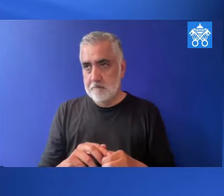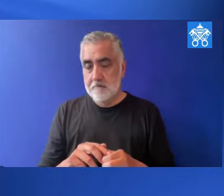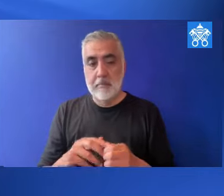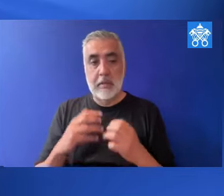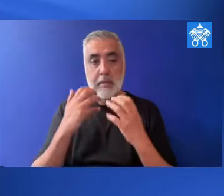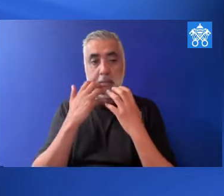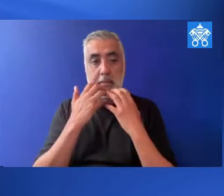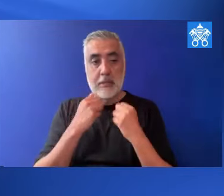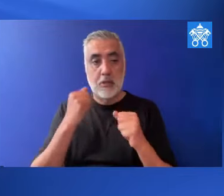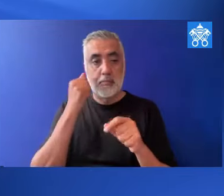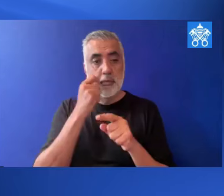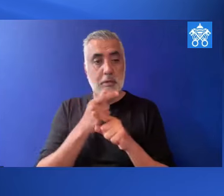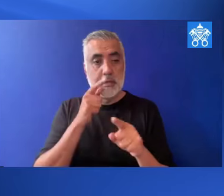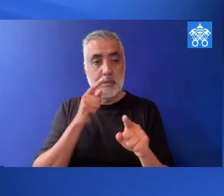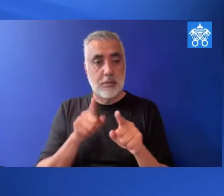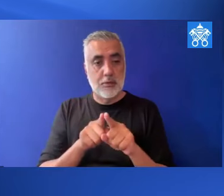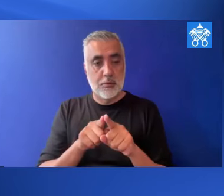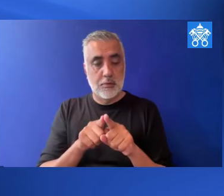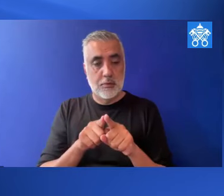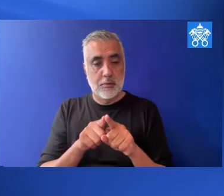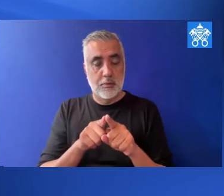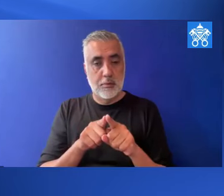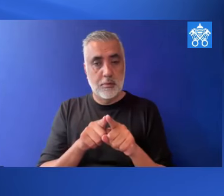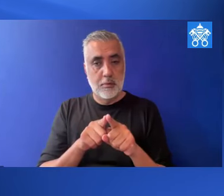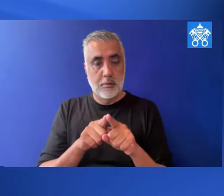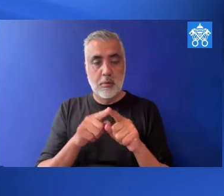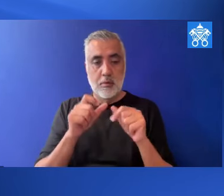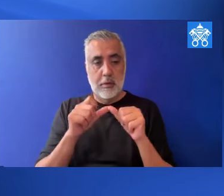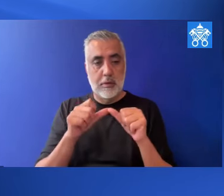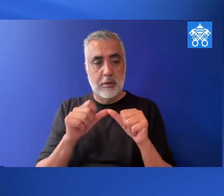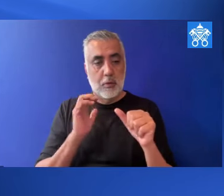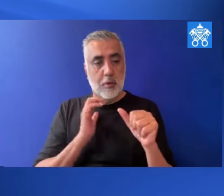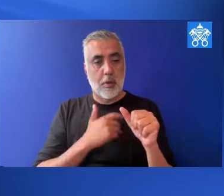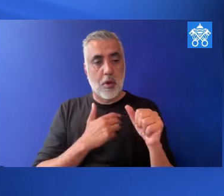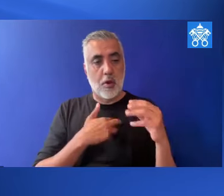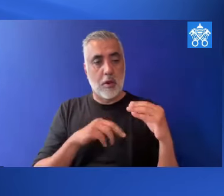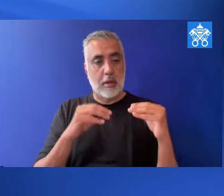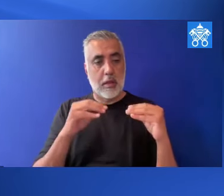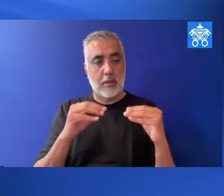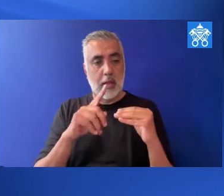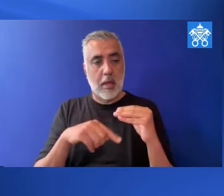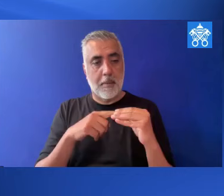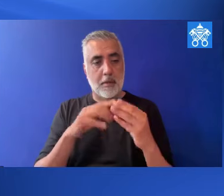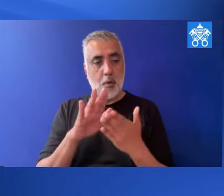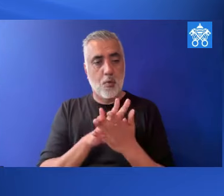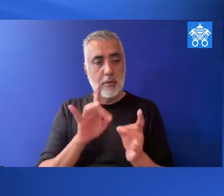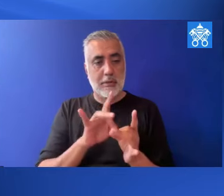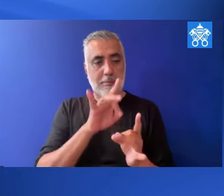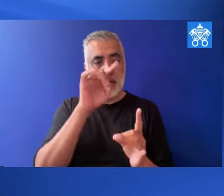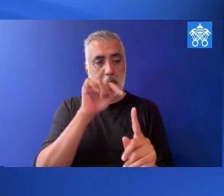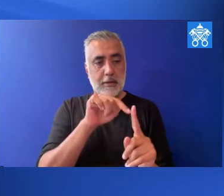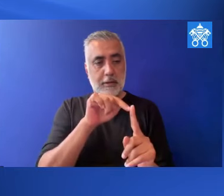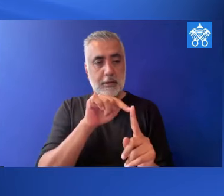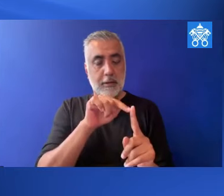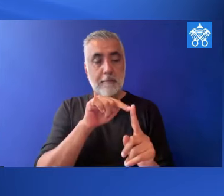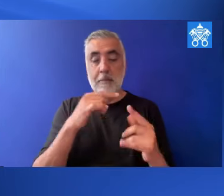Queridos hermanos y hermanas, continuamos con nuestra catequesis sobre el Espíritu Santo y